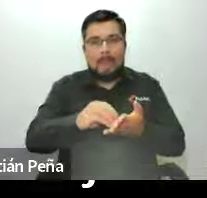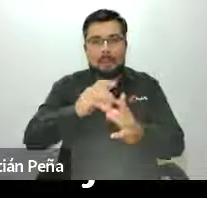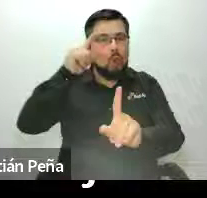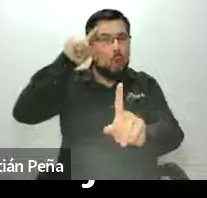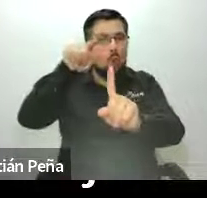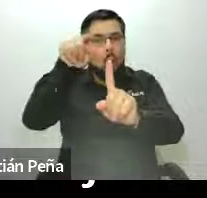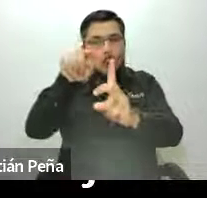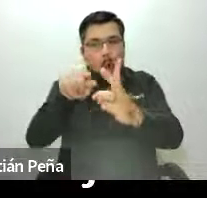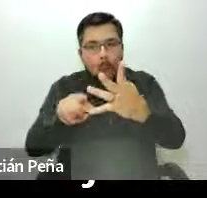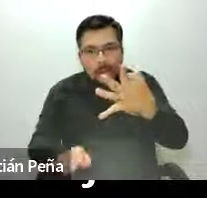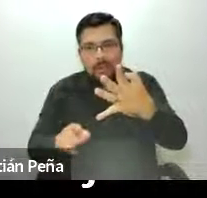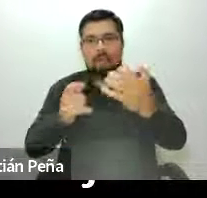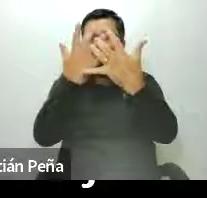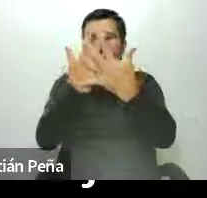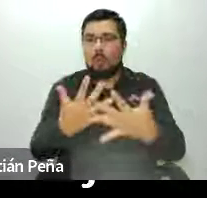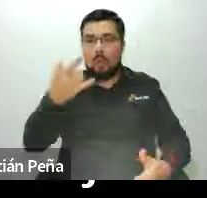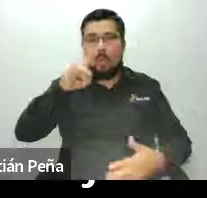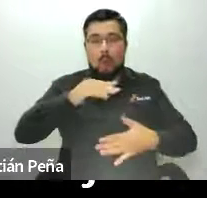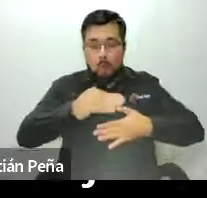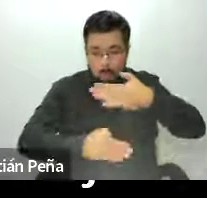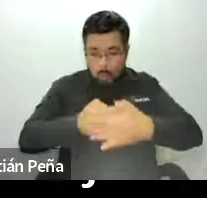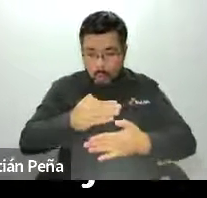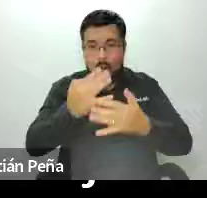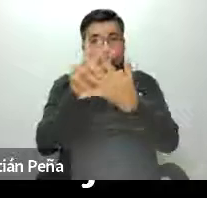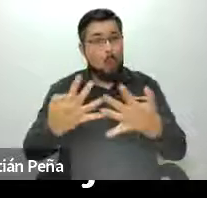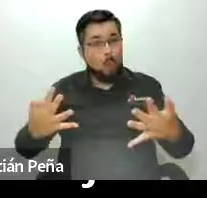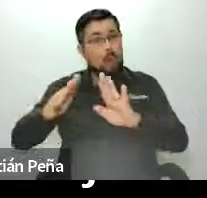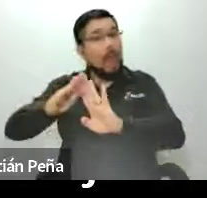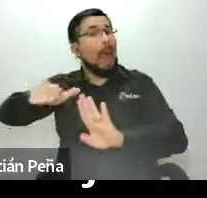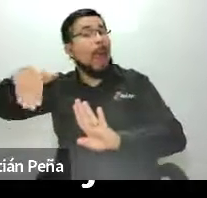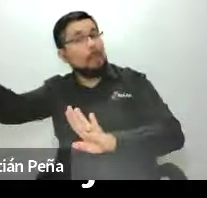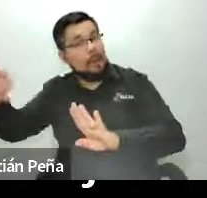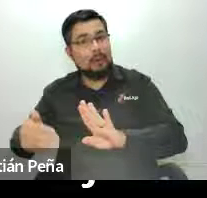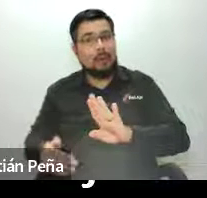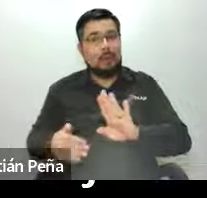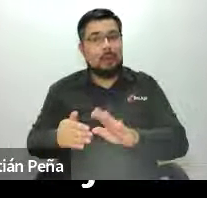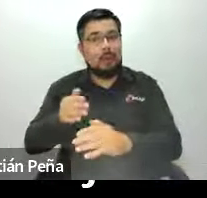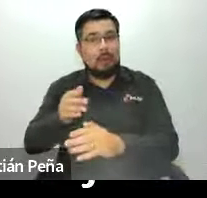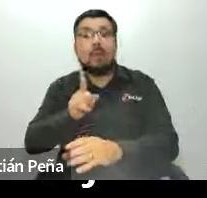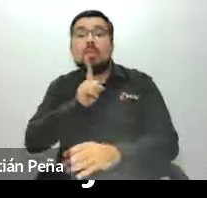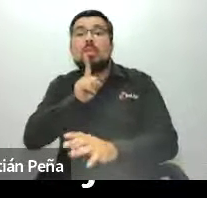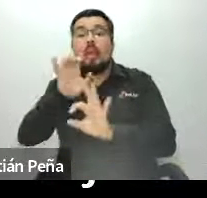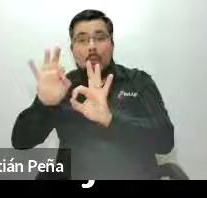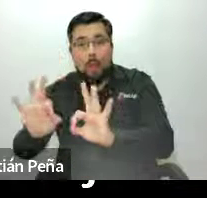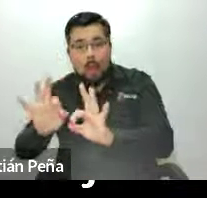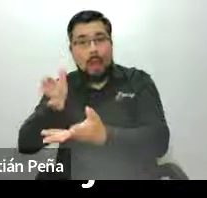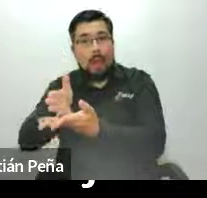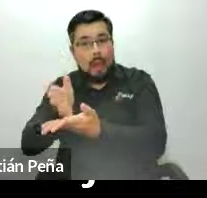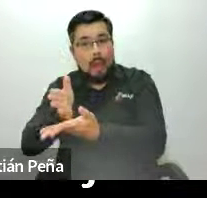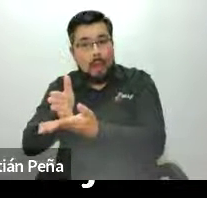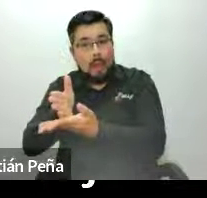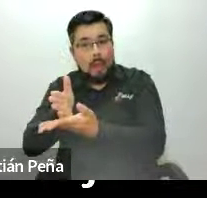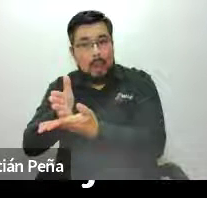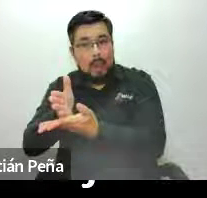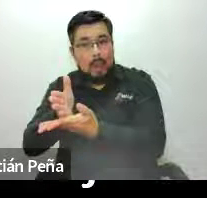las progresiones no es un currículum distinto, no es un currículum aparte, no es el currículum de las escuelas especiales. Las progresiones son una priorización curricular